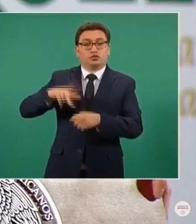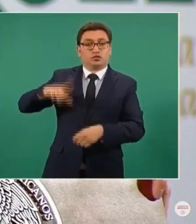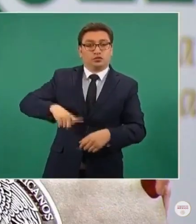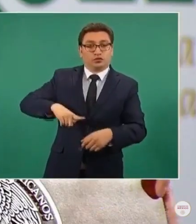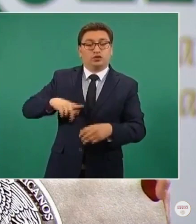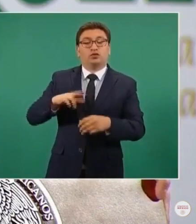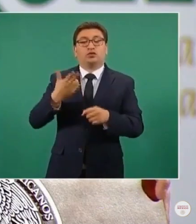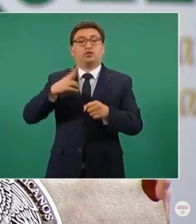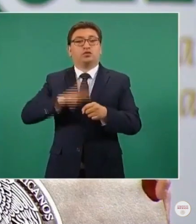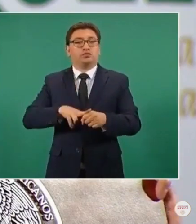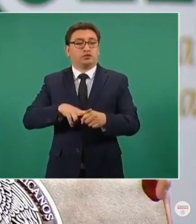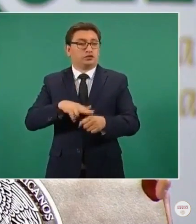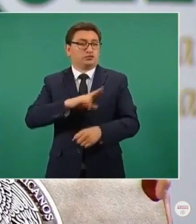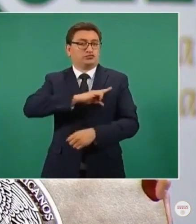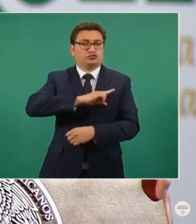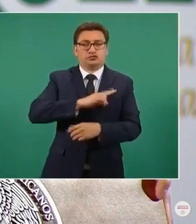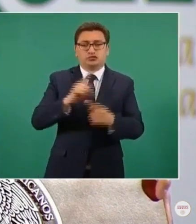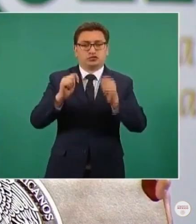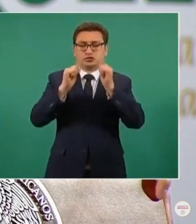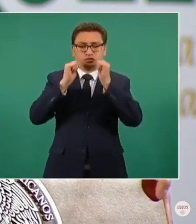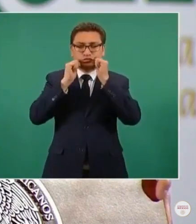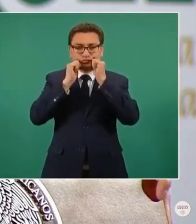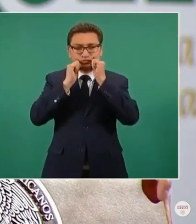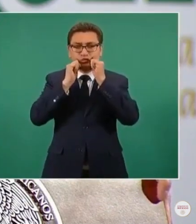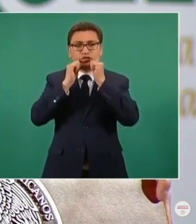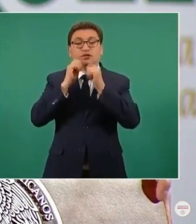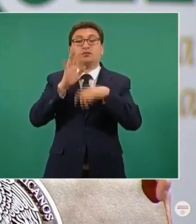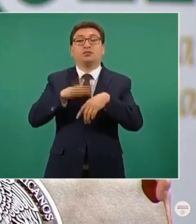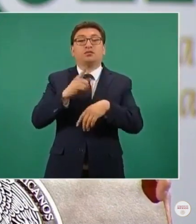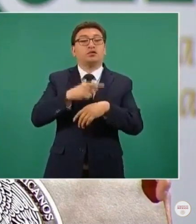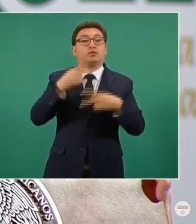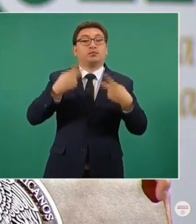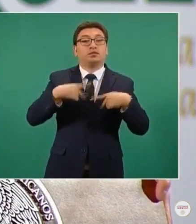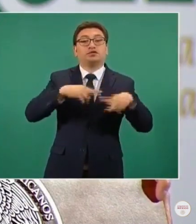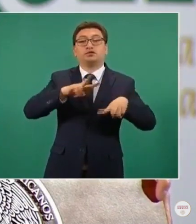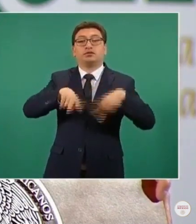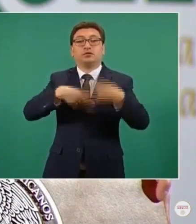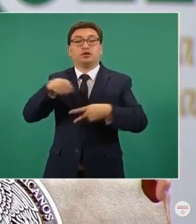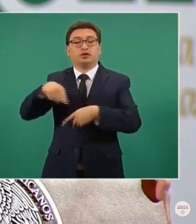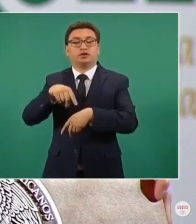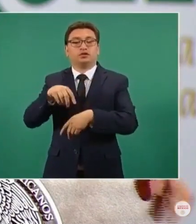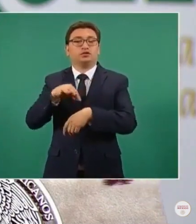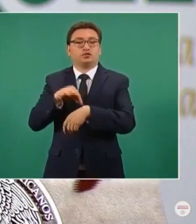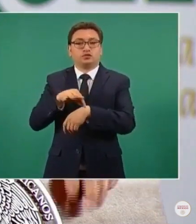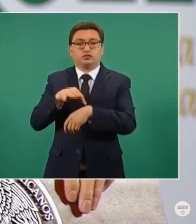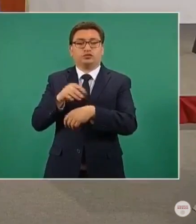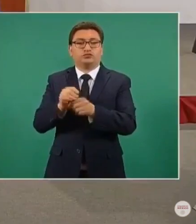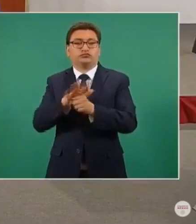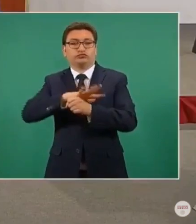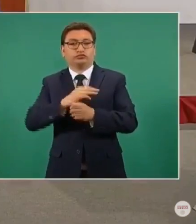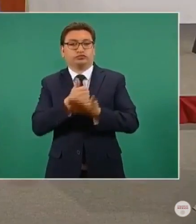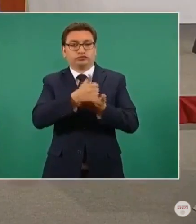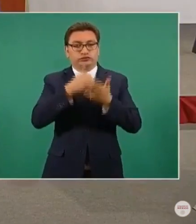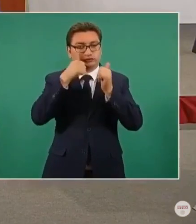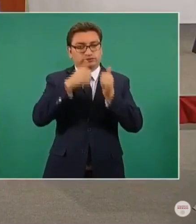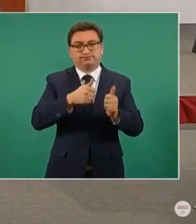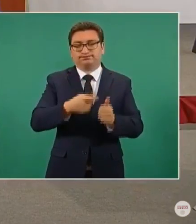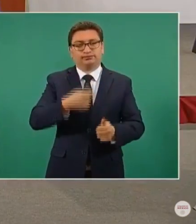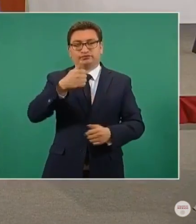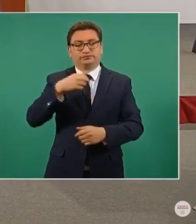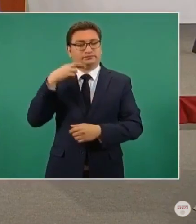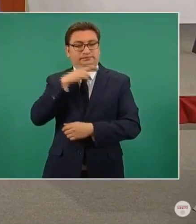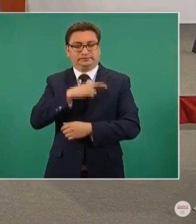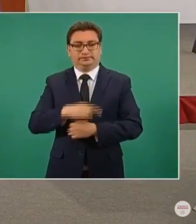en que se trate de las unidades de primera respuesta, de las personas que están en las unidades de primera respuesta. El